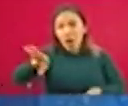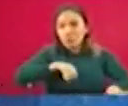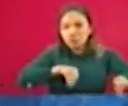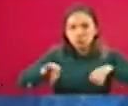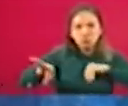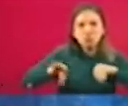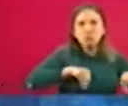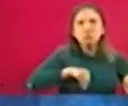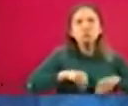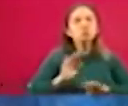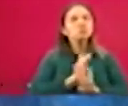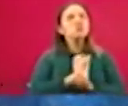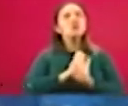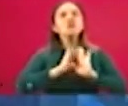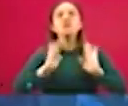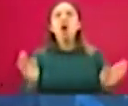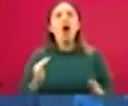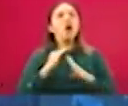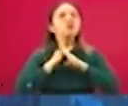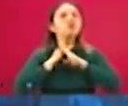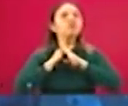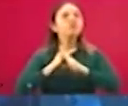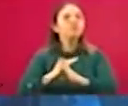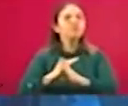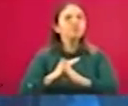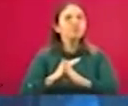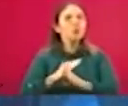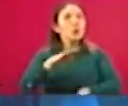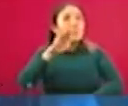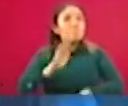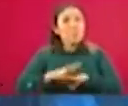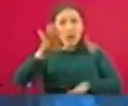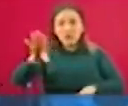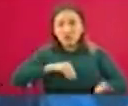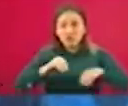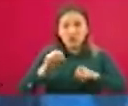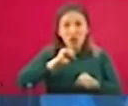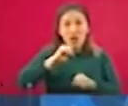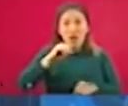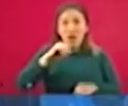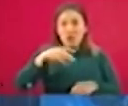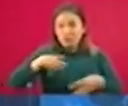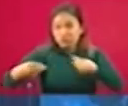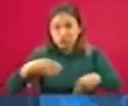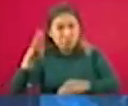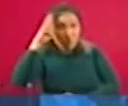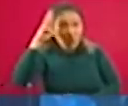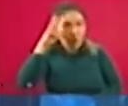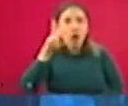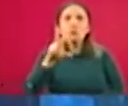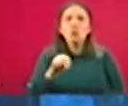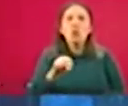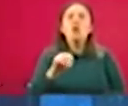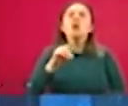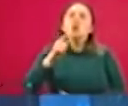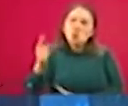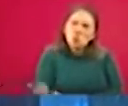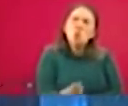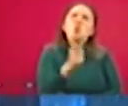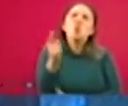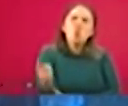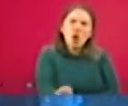son los que se registran como con base en sus características clínicas sin diagnóstico por laboratorio, y a su